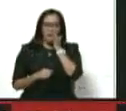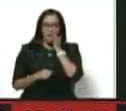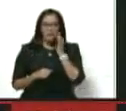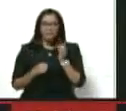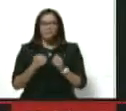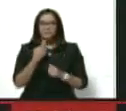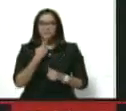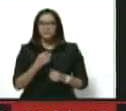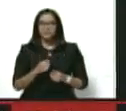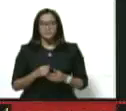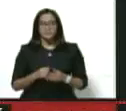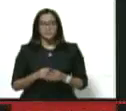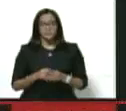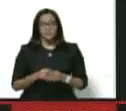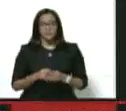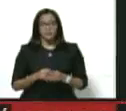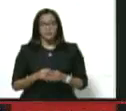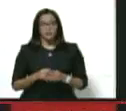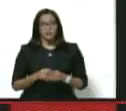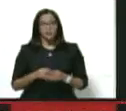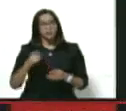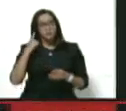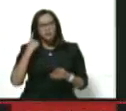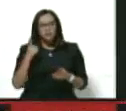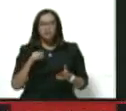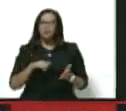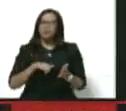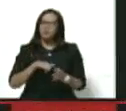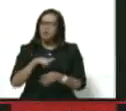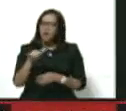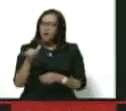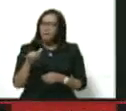Tú sabes, porque cuando íbamos a Miami, ¿no? ¿Te acuerdas, no?